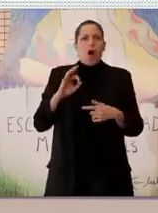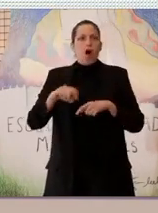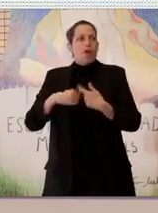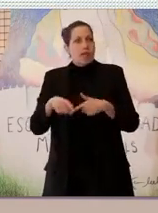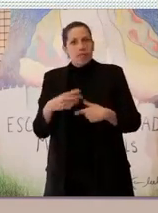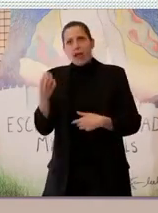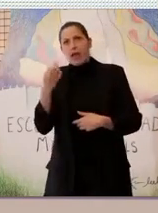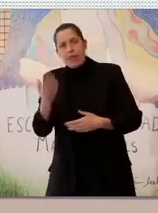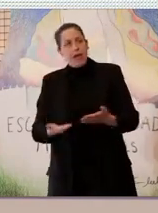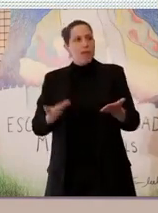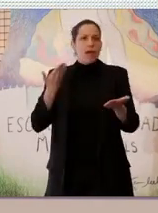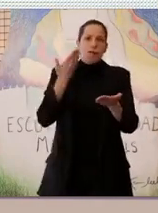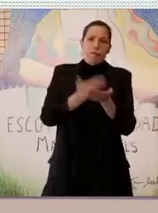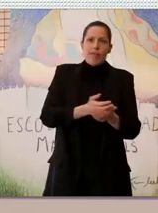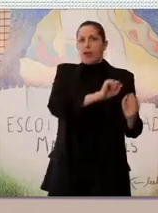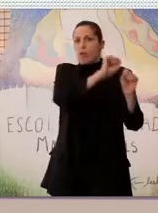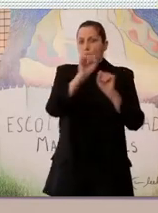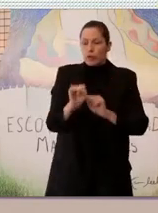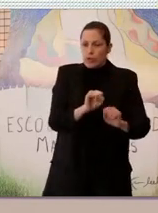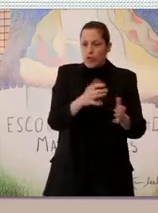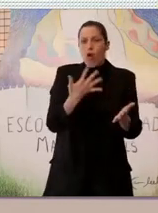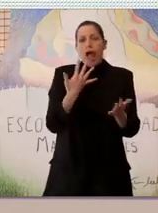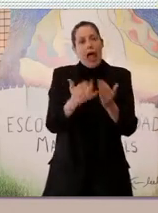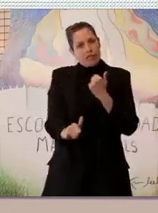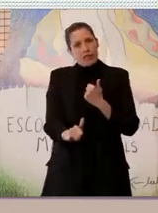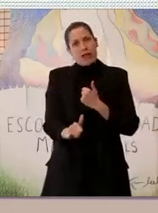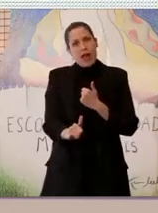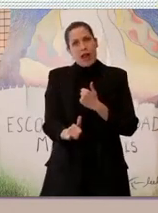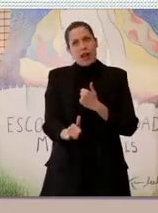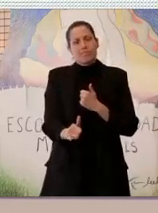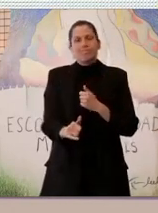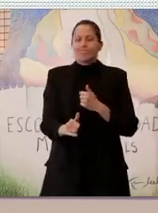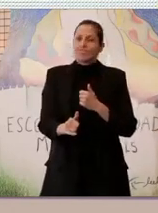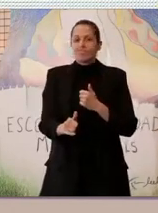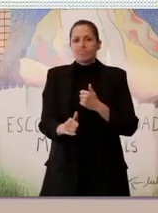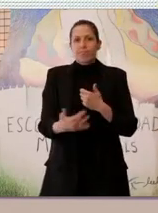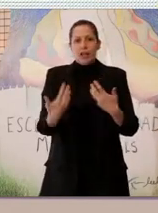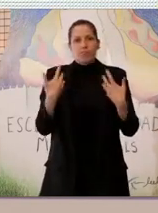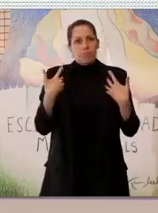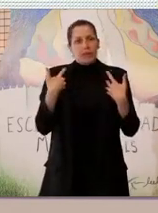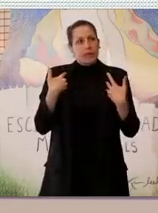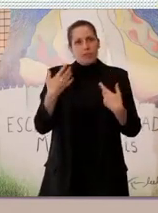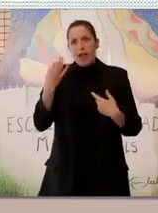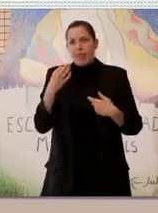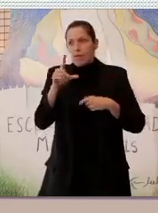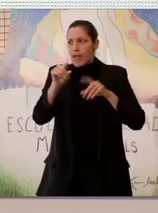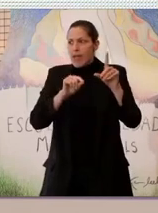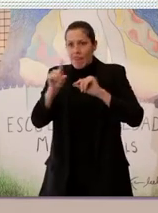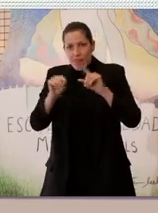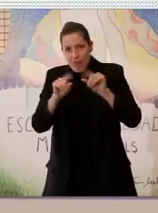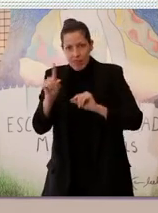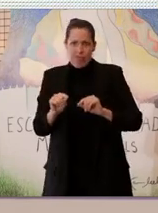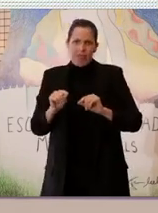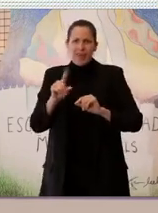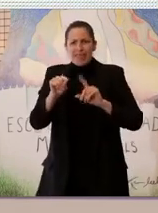estamos poniendo en las espaldas de las víctimas el que tomen las decisiones que a veces para ellas son muy, muy